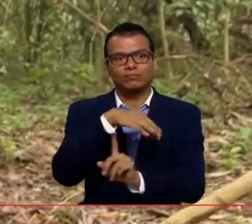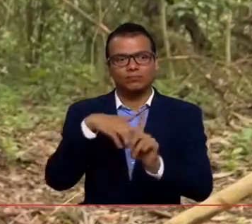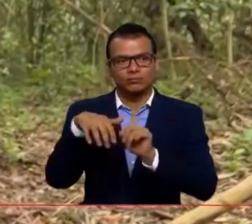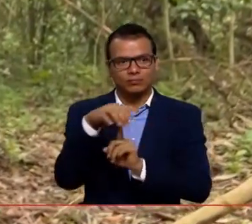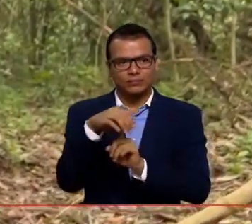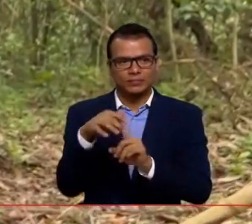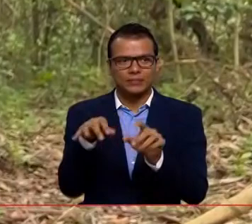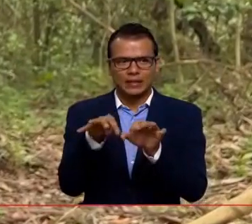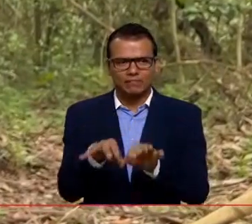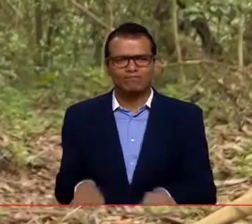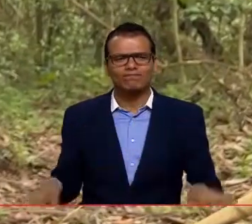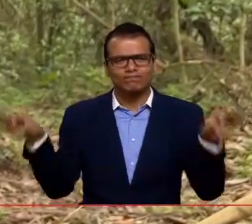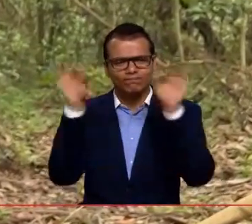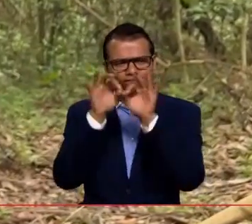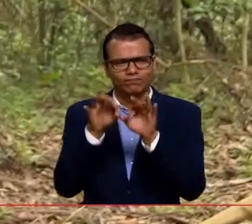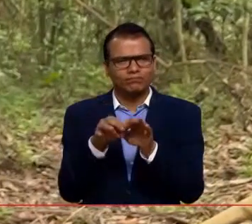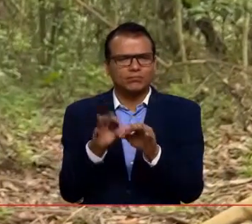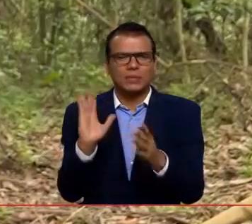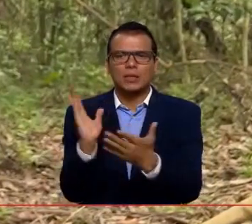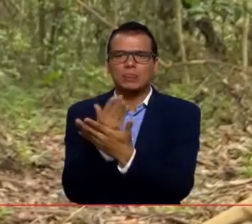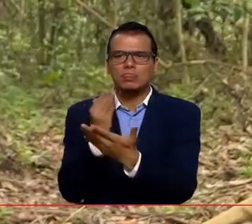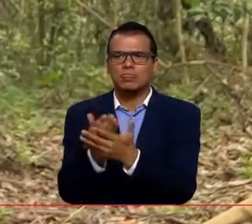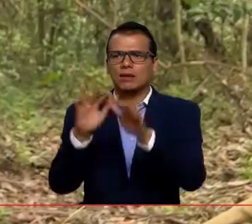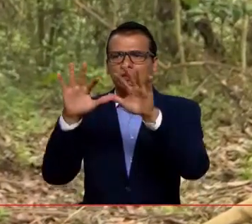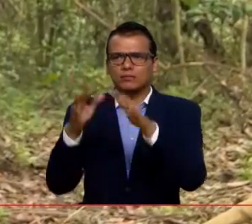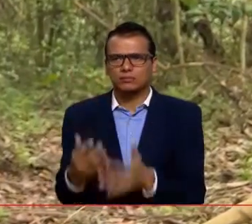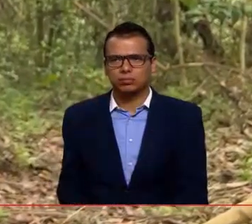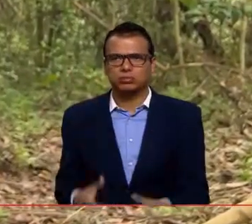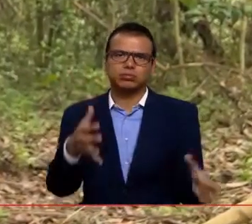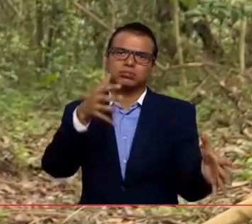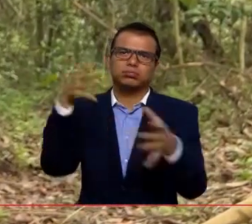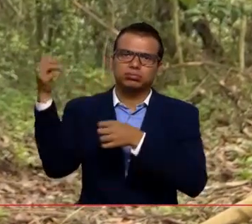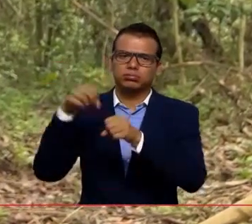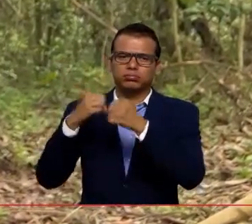favor que no quemen ni talen ni trafiquen la fauna y flora de los Guarayunes.